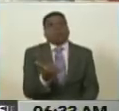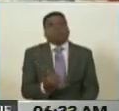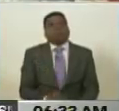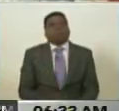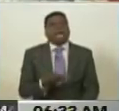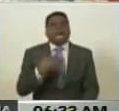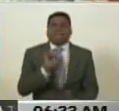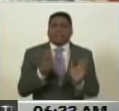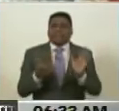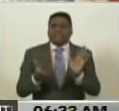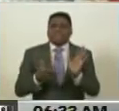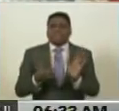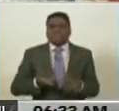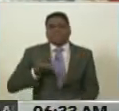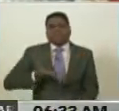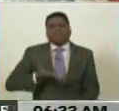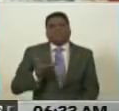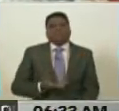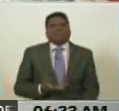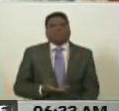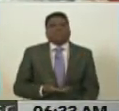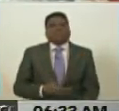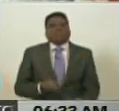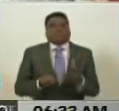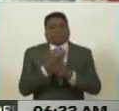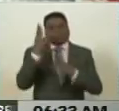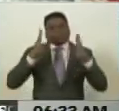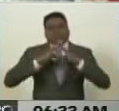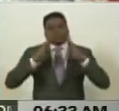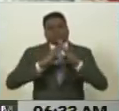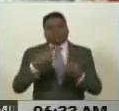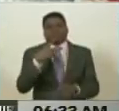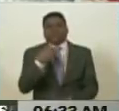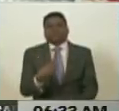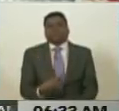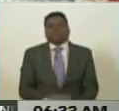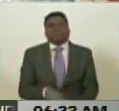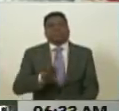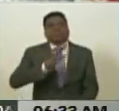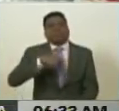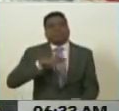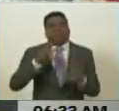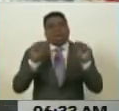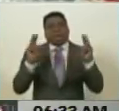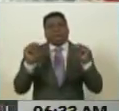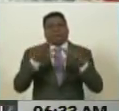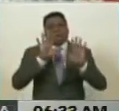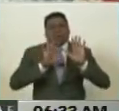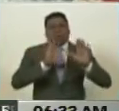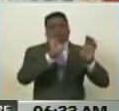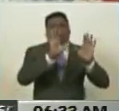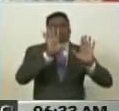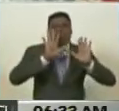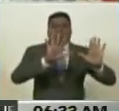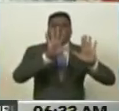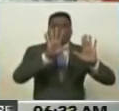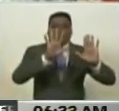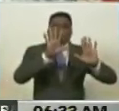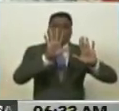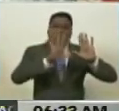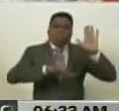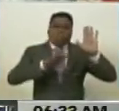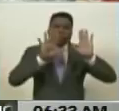muy importante en en el Palacio de Miraflores que va a dirigir el mismo presidente de la República, donde se va a hablar de los 15 motores y el Consejo de Economía